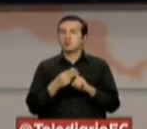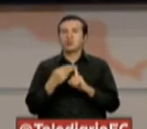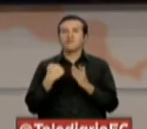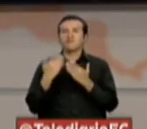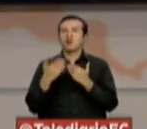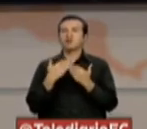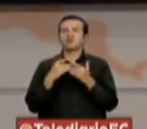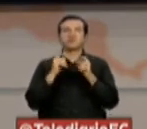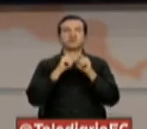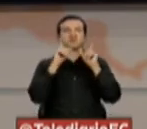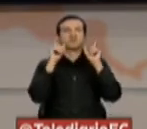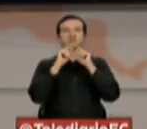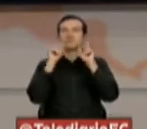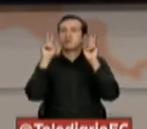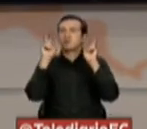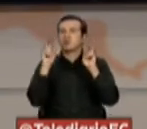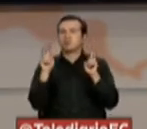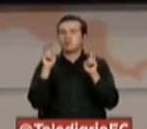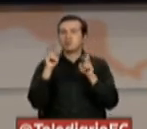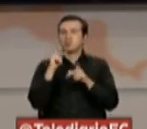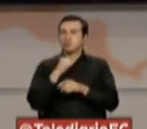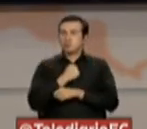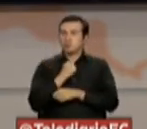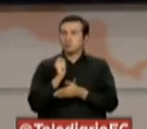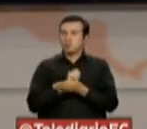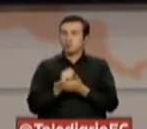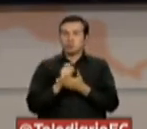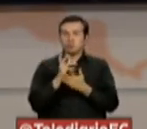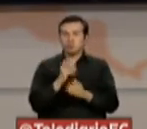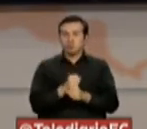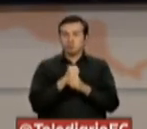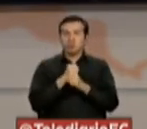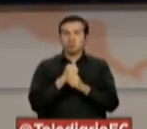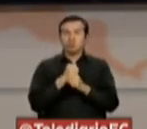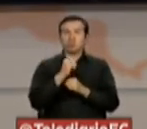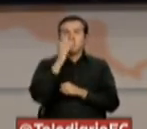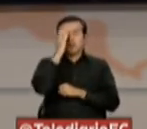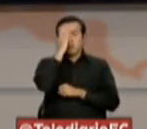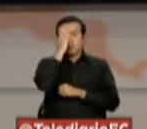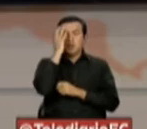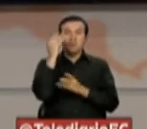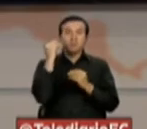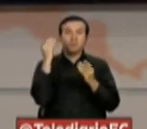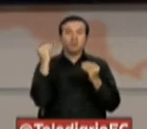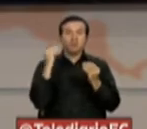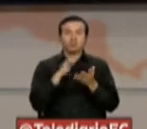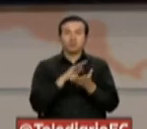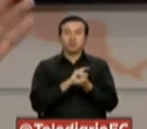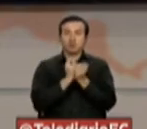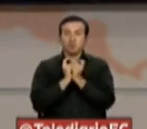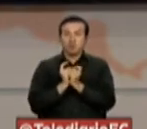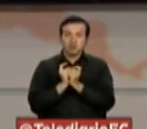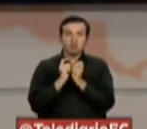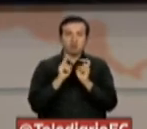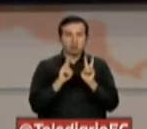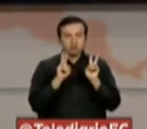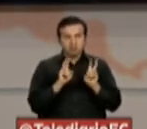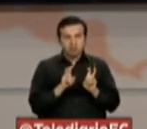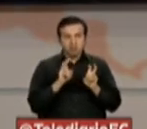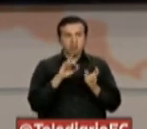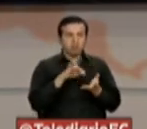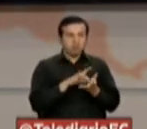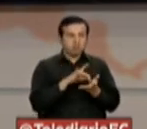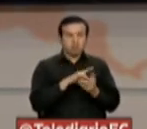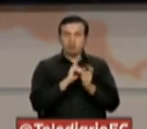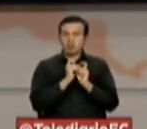posibilidad de acceso a contenidos protegidos por propiedad intelectual. La piratería, por ejemplo, ha evolucionado del ámbito